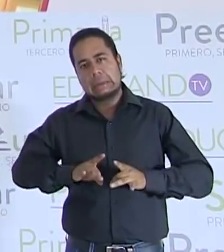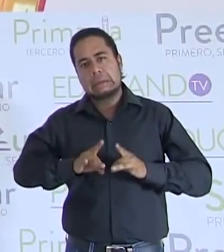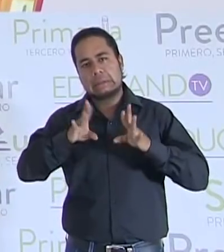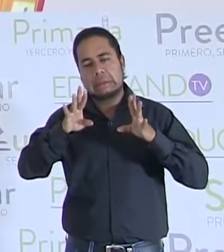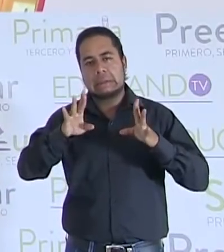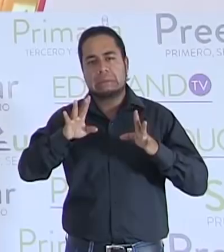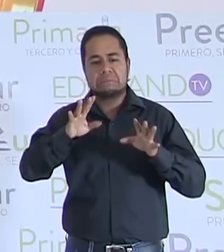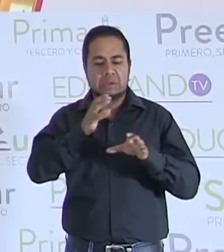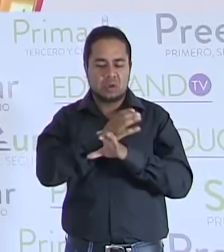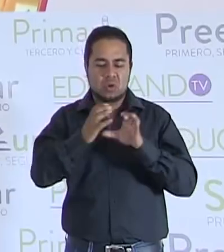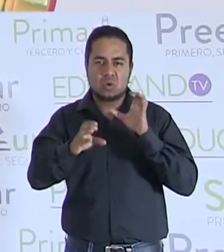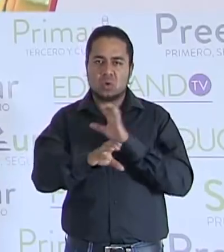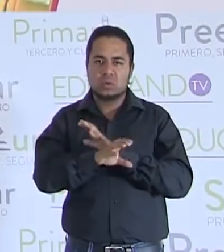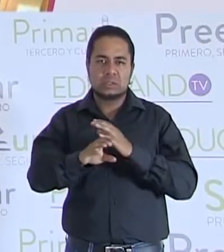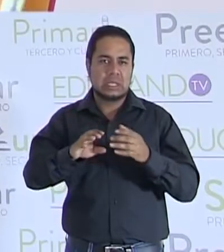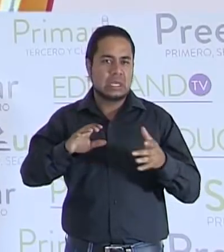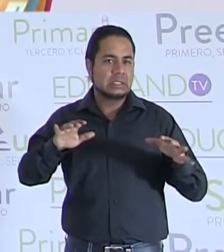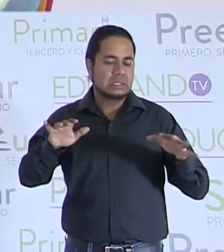pueden cambiar.